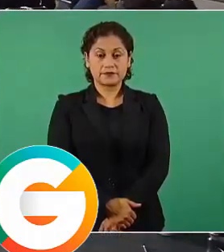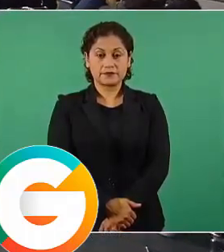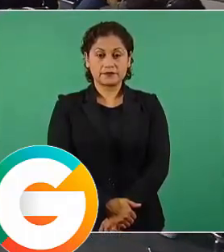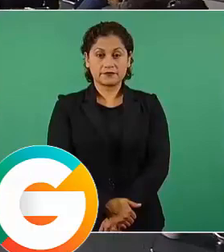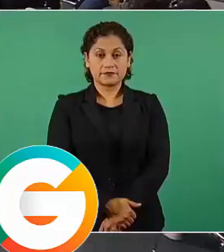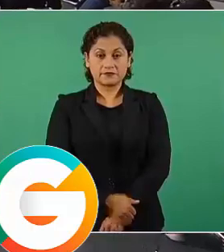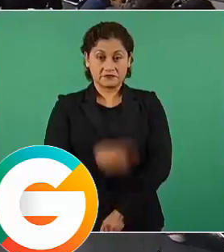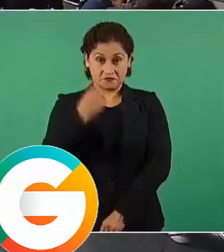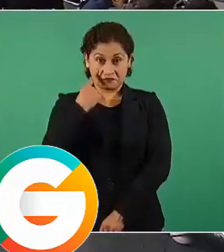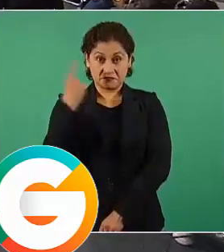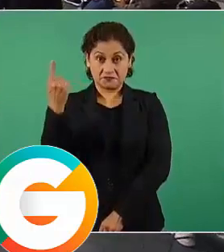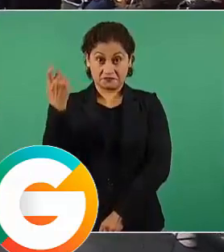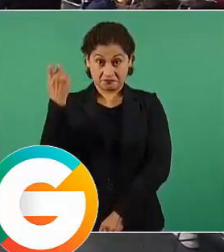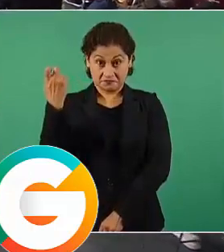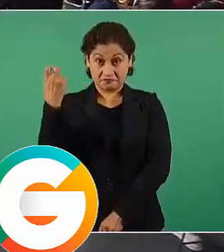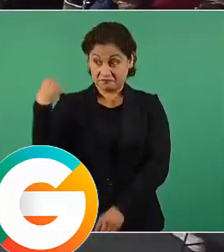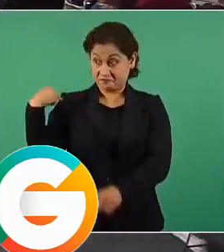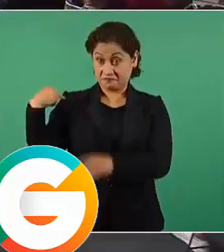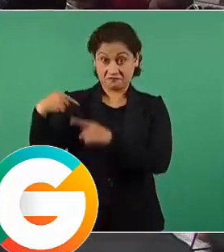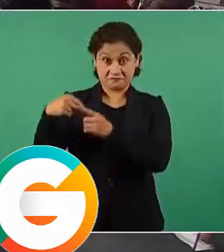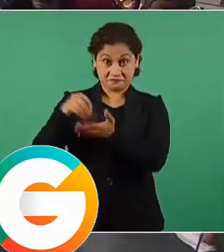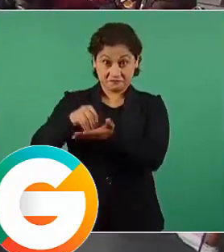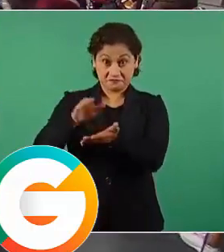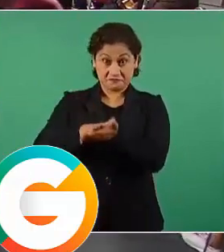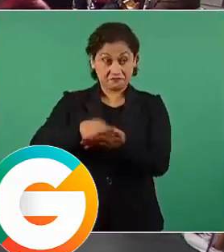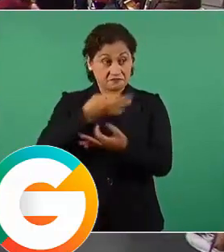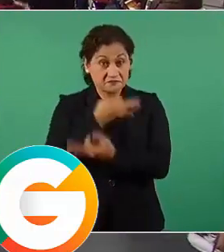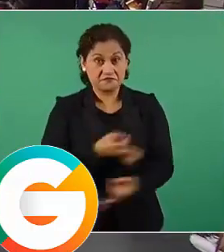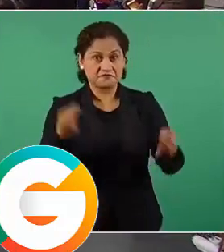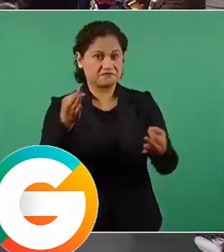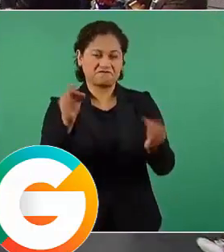Esta es la historia que no se cuenta,